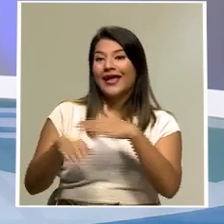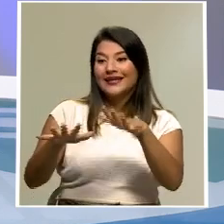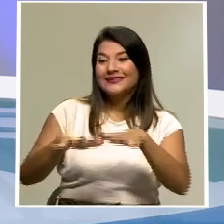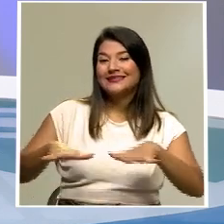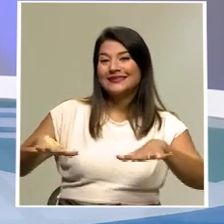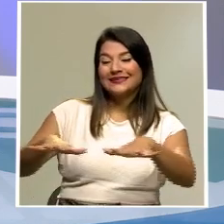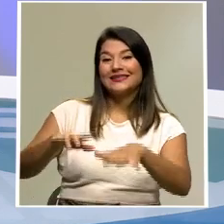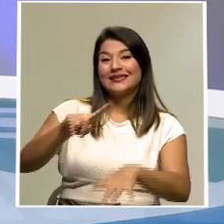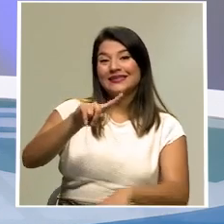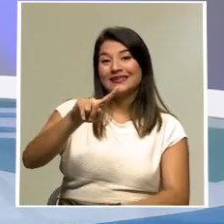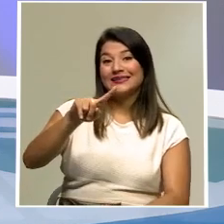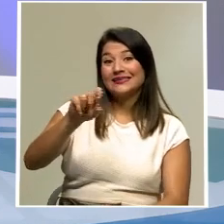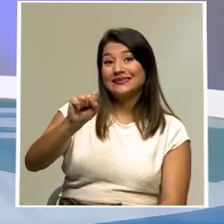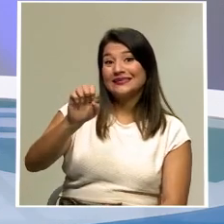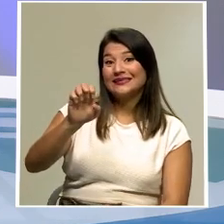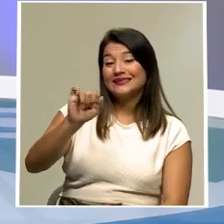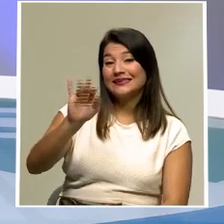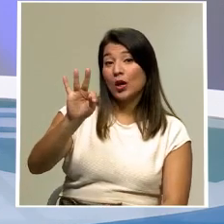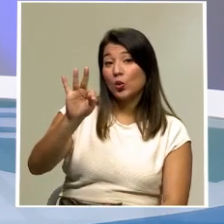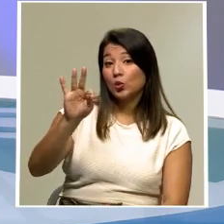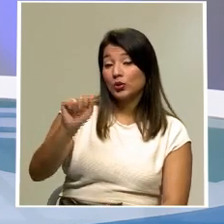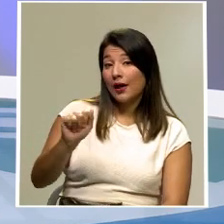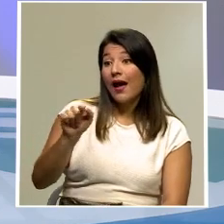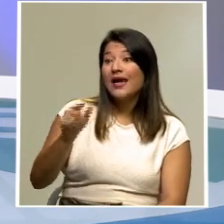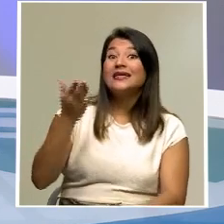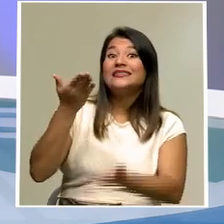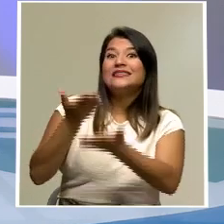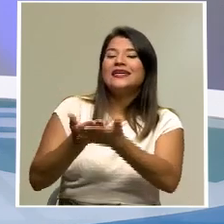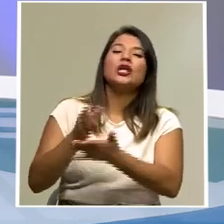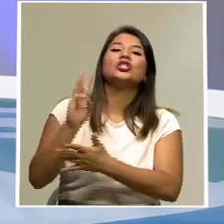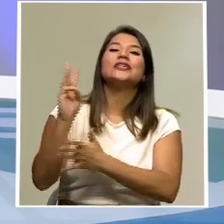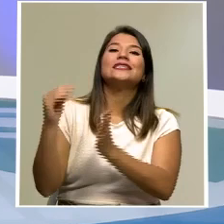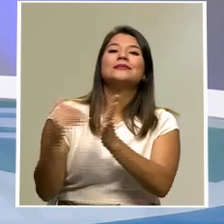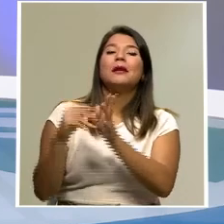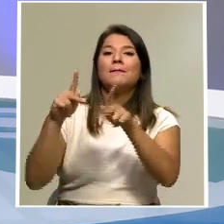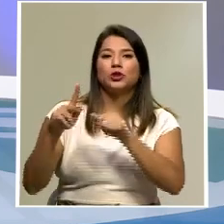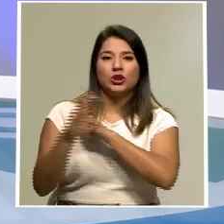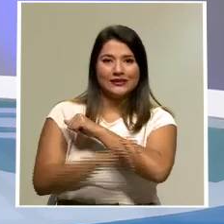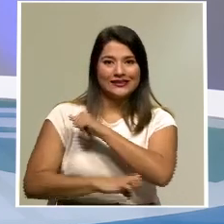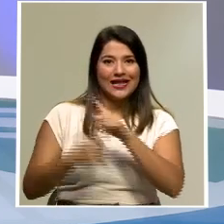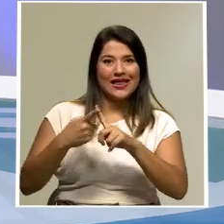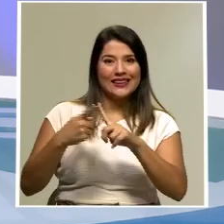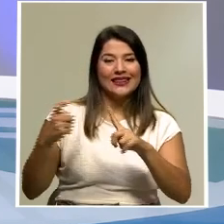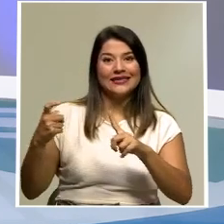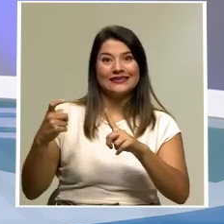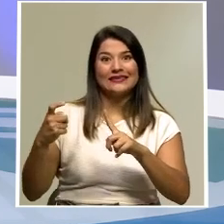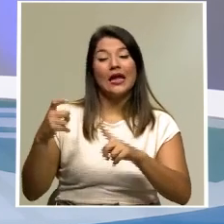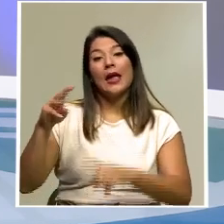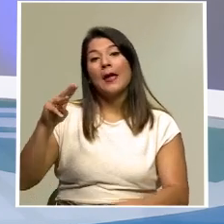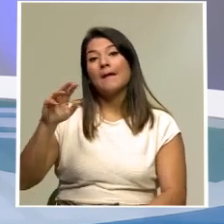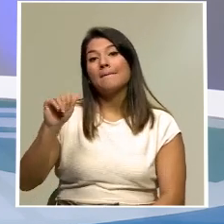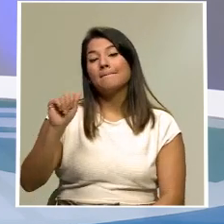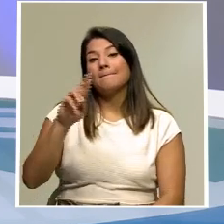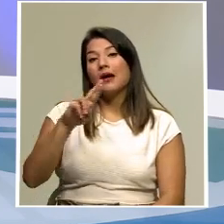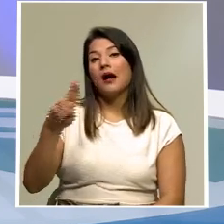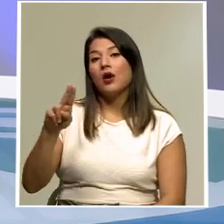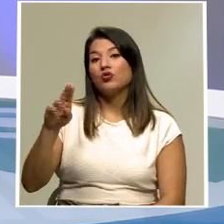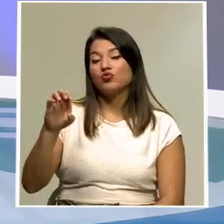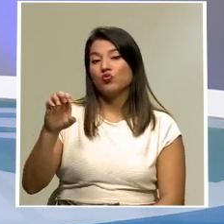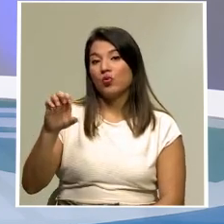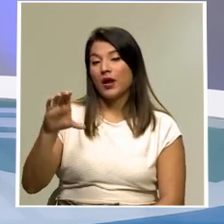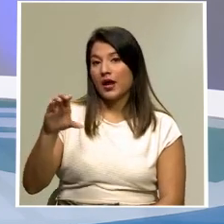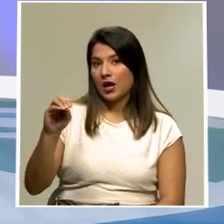Ceuta, donde llegaron unos 6.000 migrantes desde Marruecos, con el telón de fondo de una agria